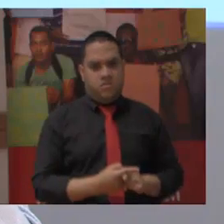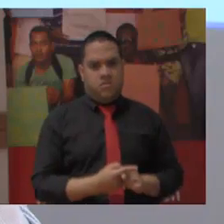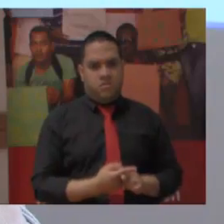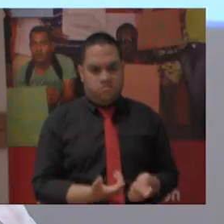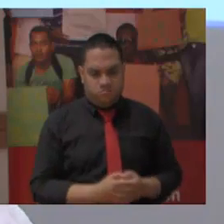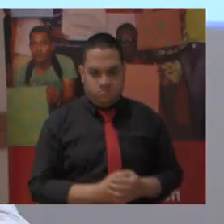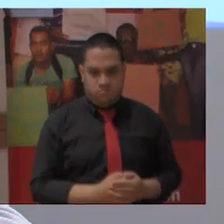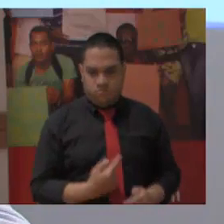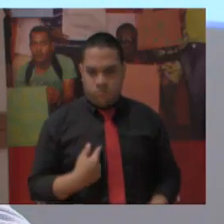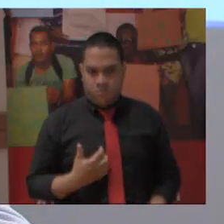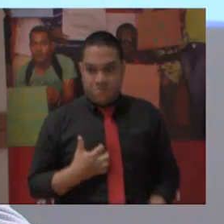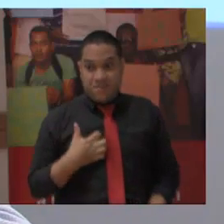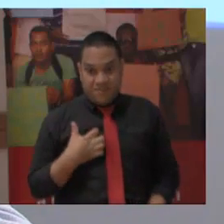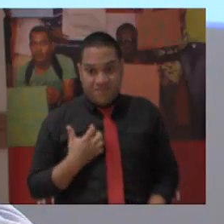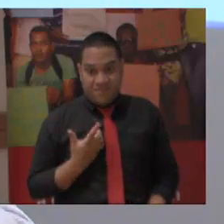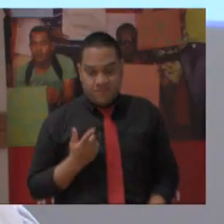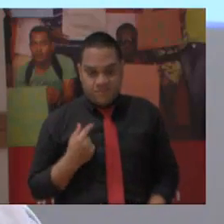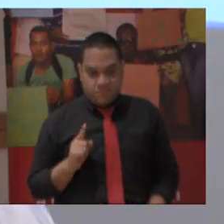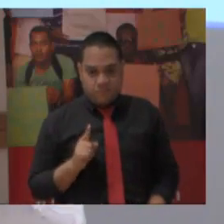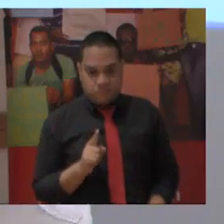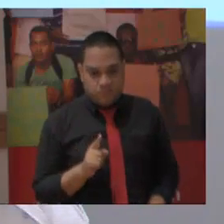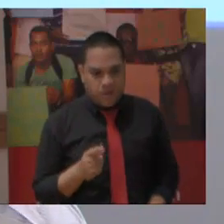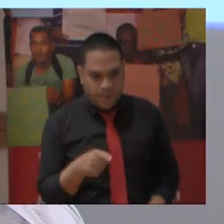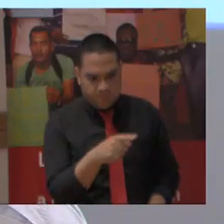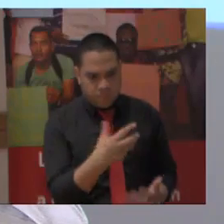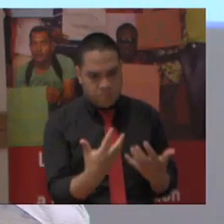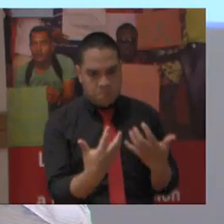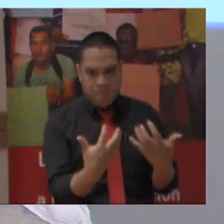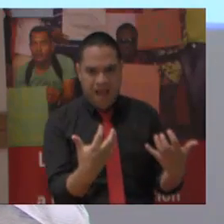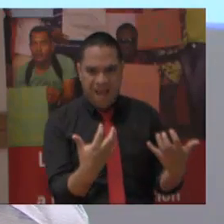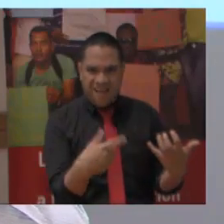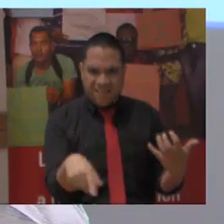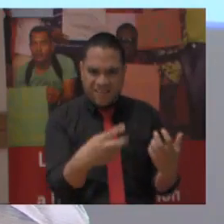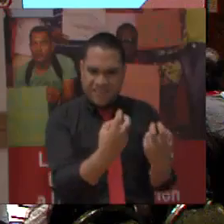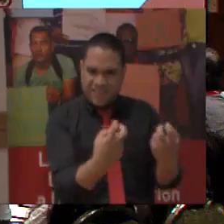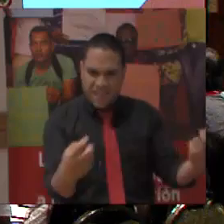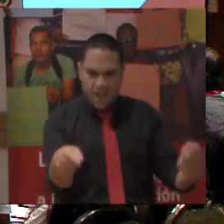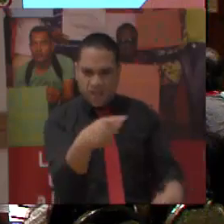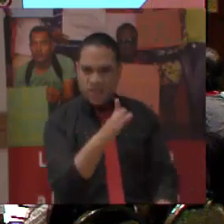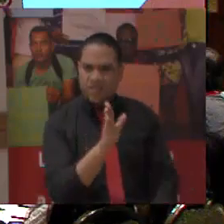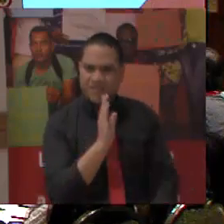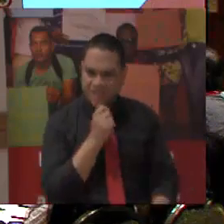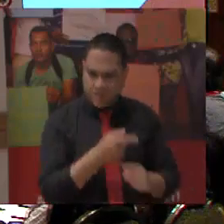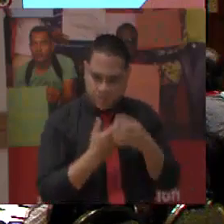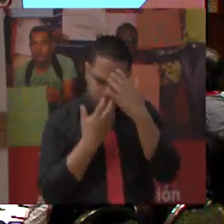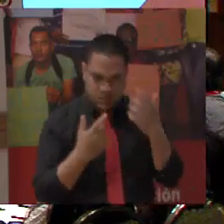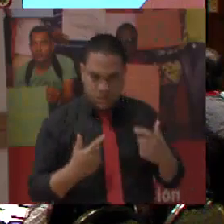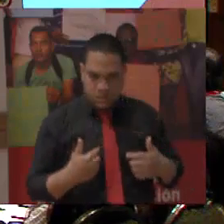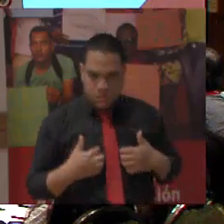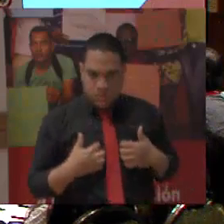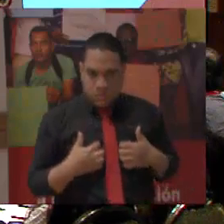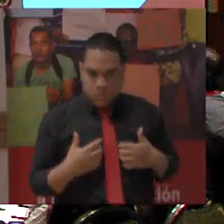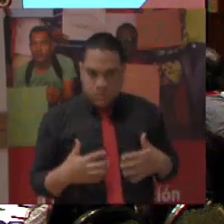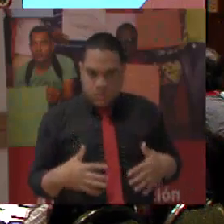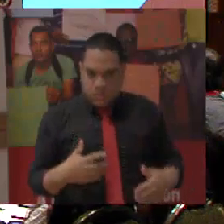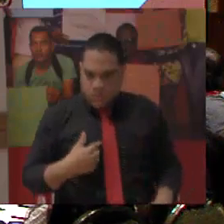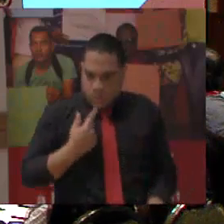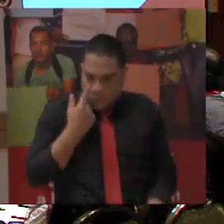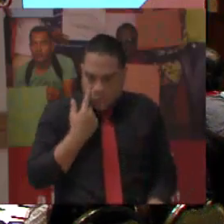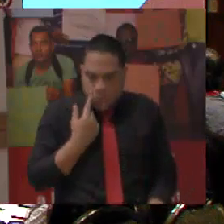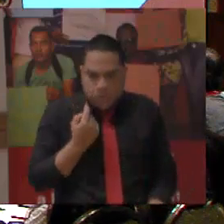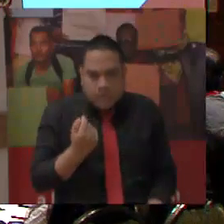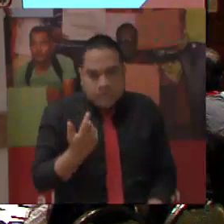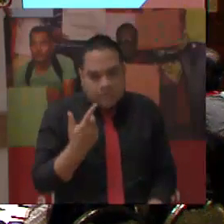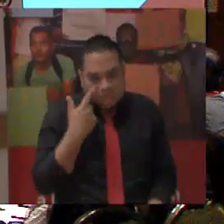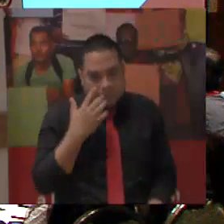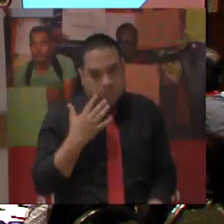a mí me empezó a dar miedo. Y yo me empezó a dar como que sentí descontrol, como que si fuera a llorar. Y